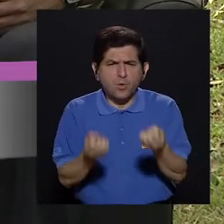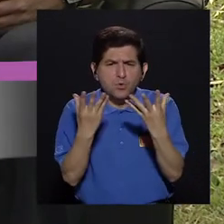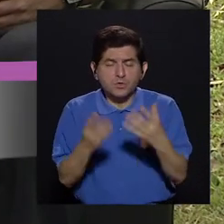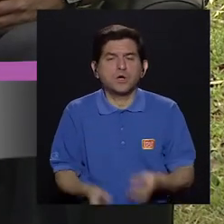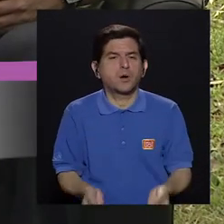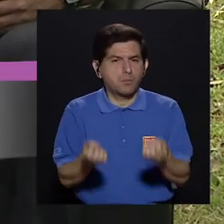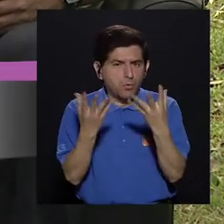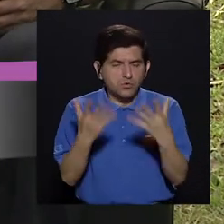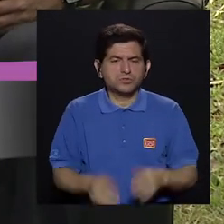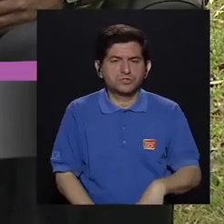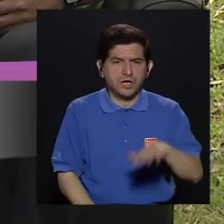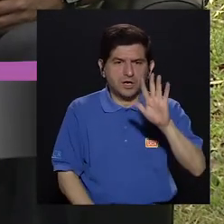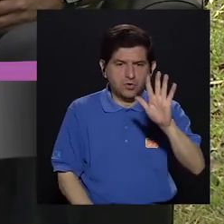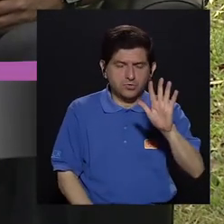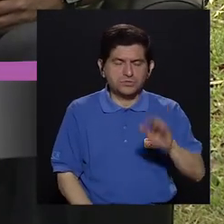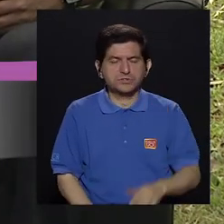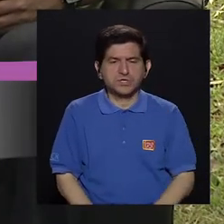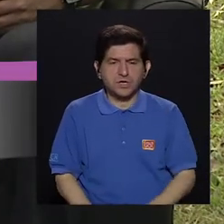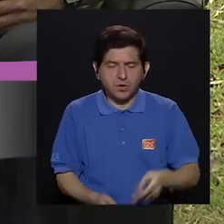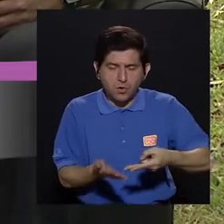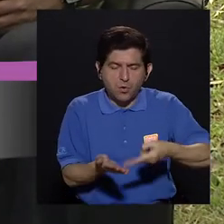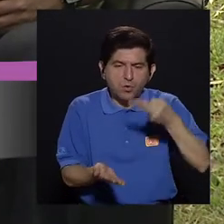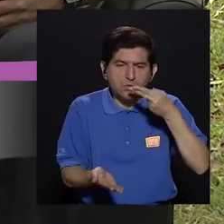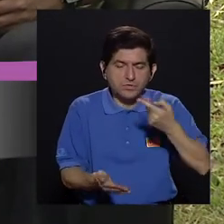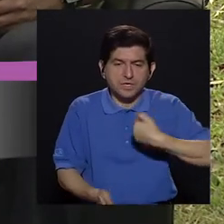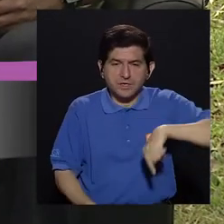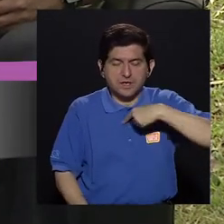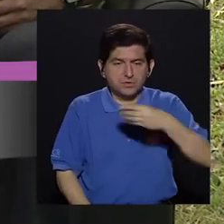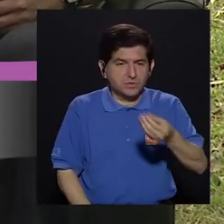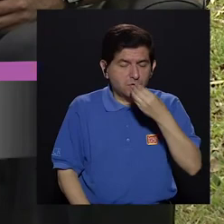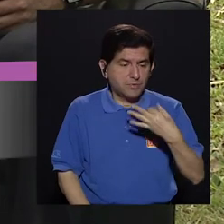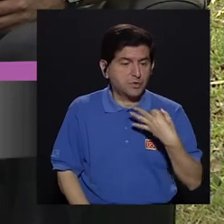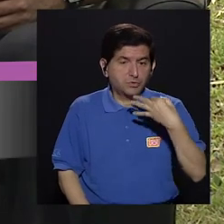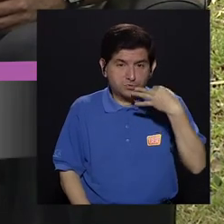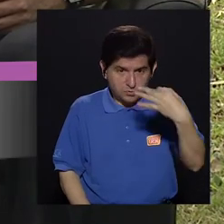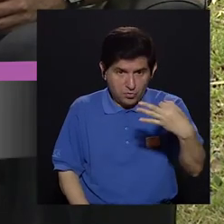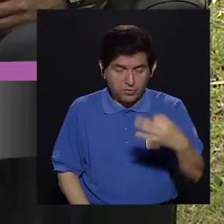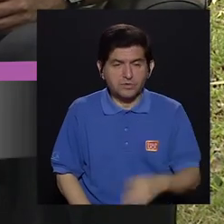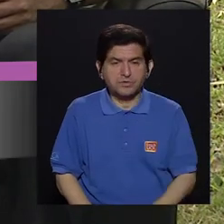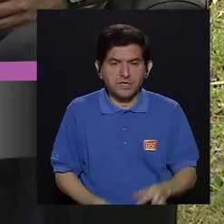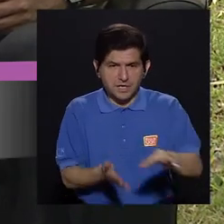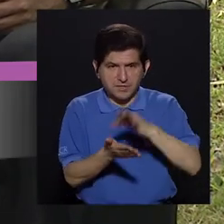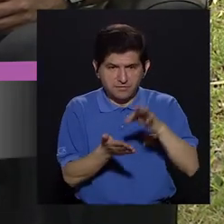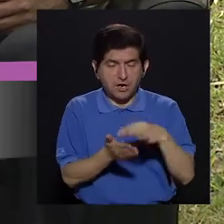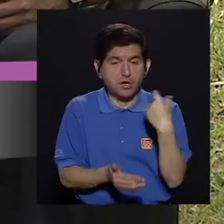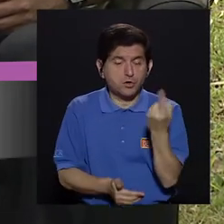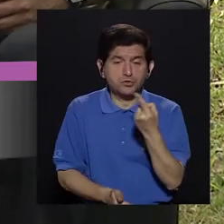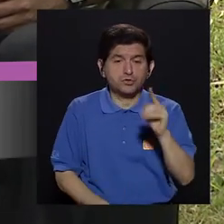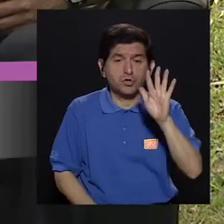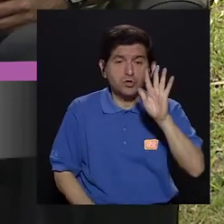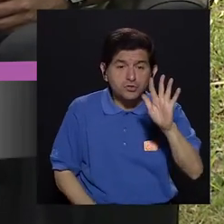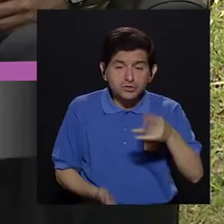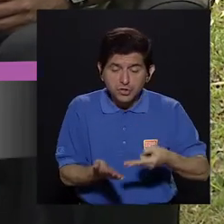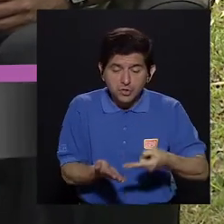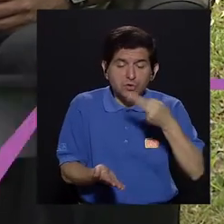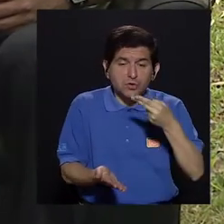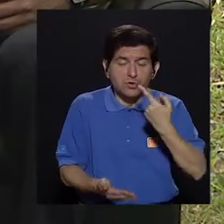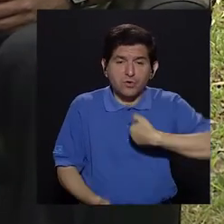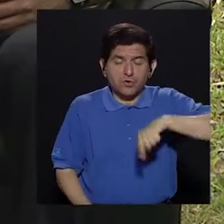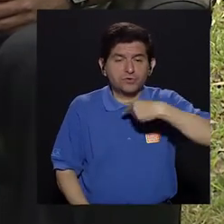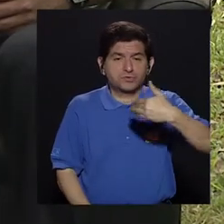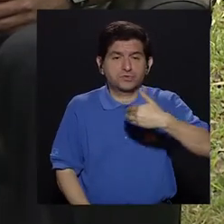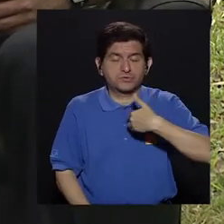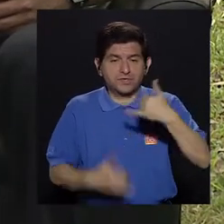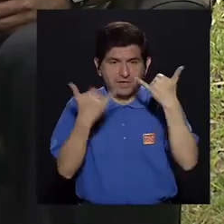inclusive con 5 cucharadas que nosotros comiéramos diariamente de frijoles, solo 5 cucharadas,